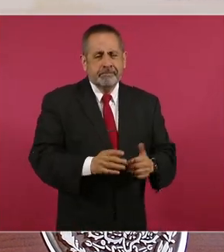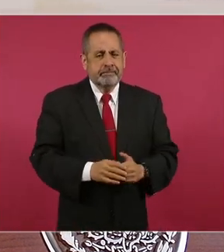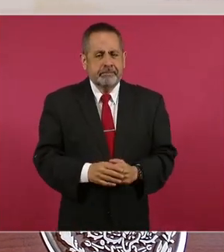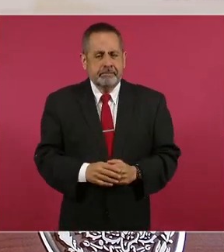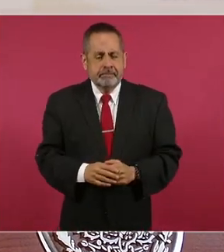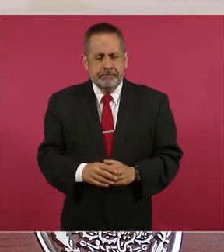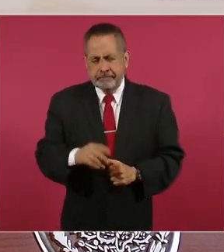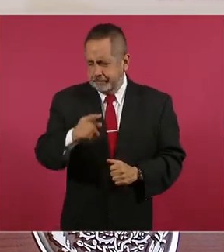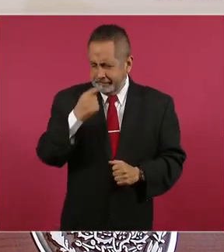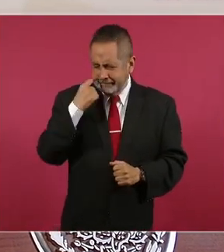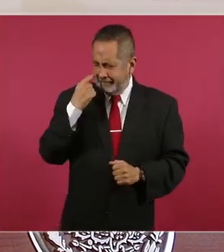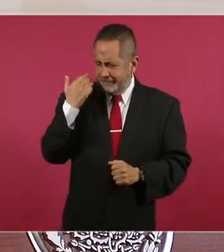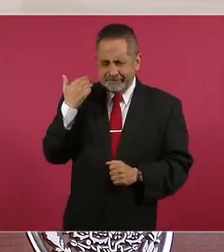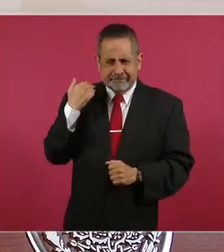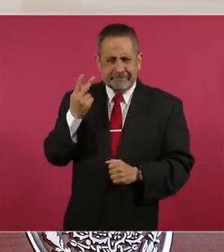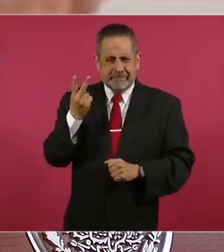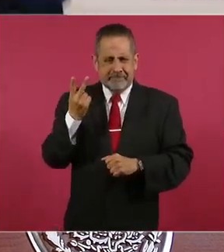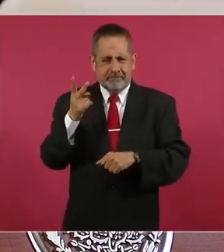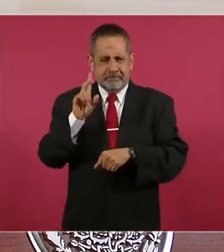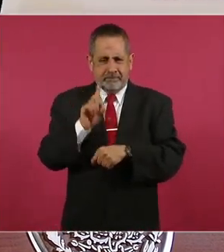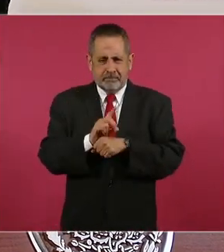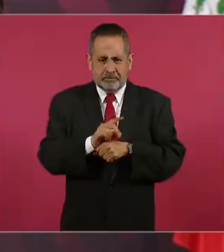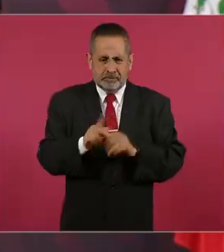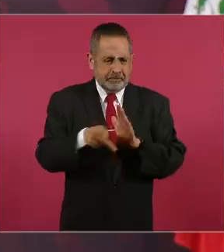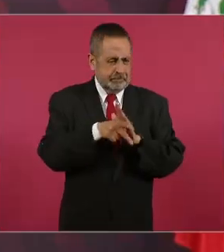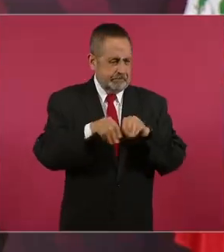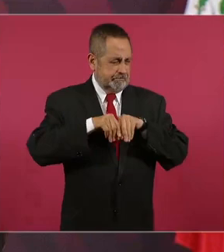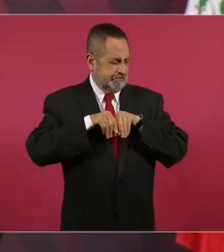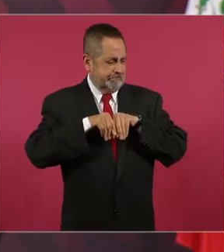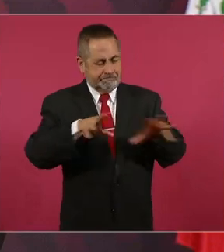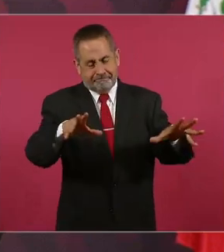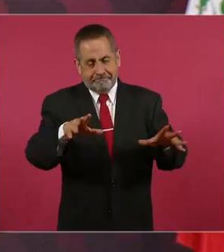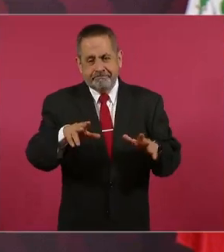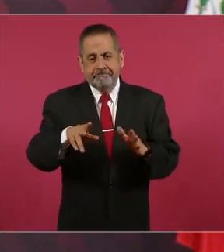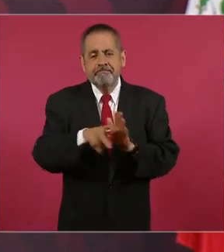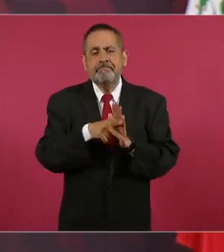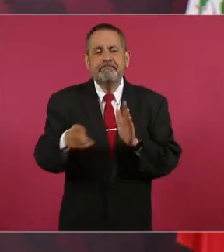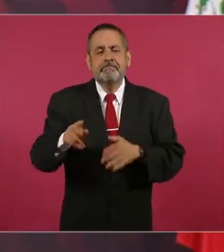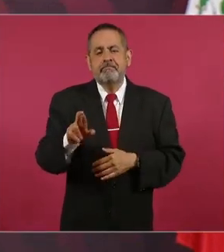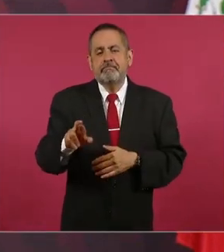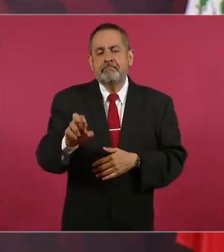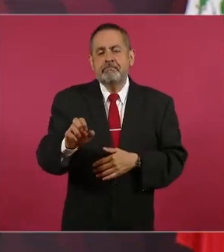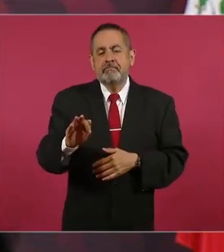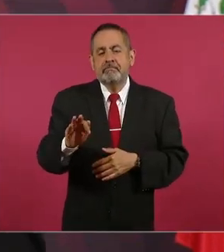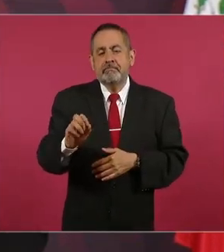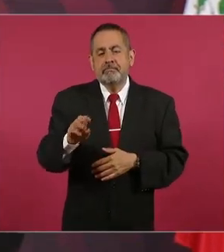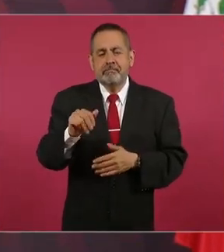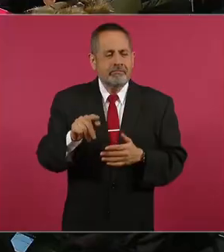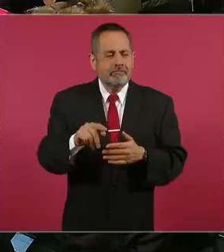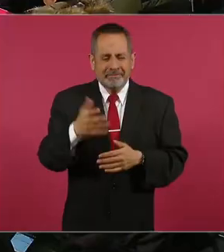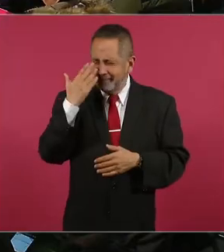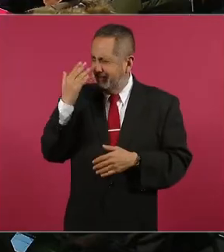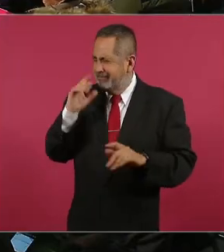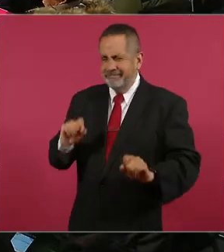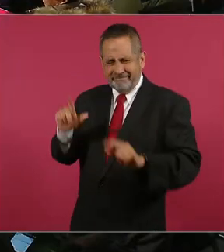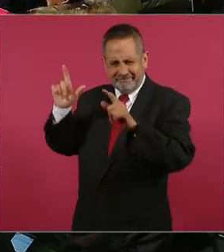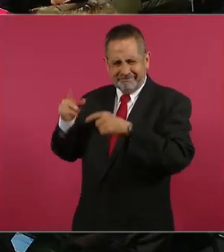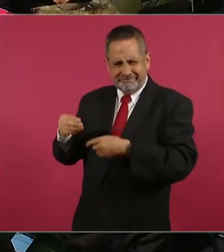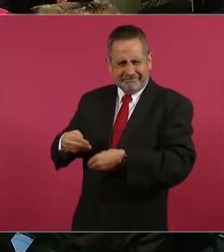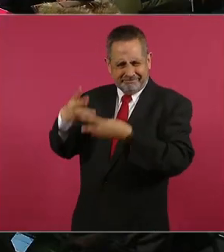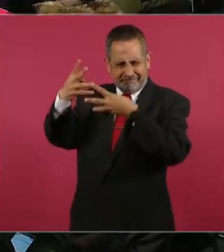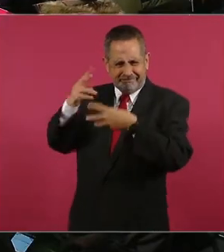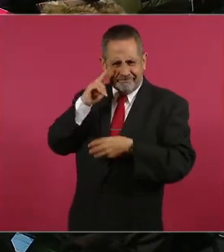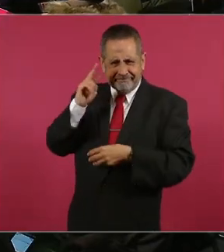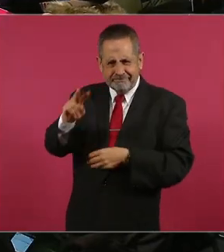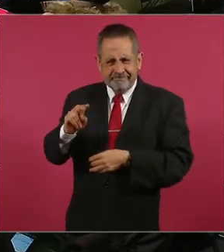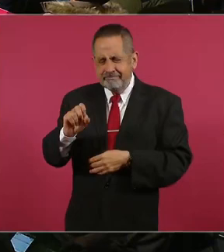Hace dos días sale en el Reforma, ¿no?, un artículo. A ver, ¿por qué no pones